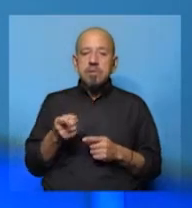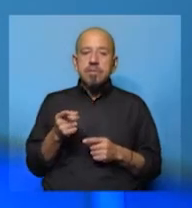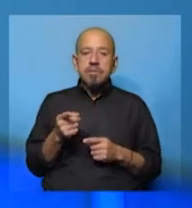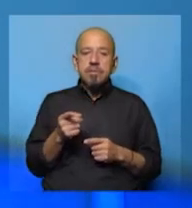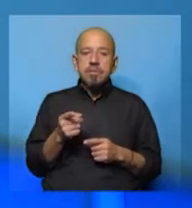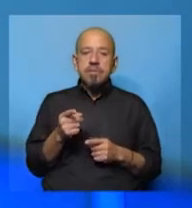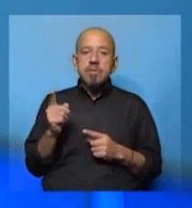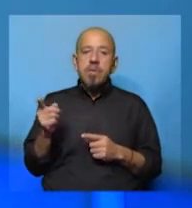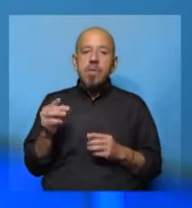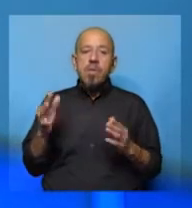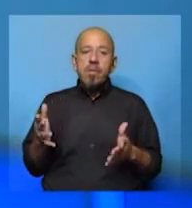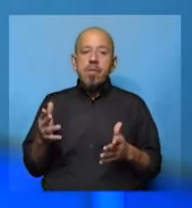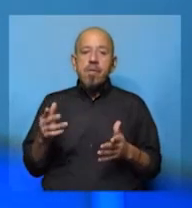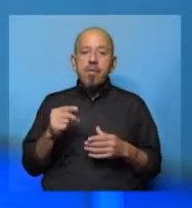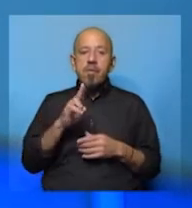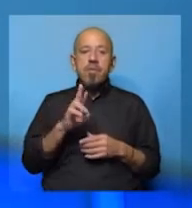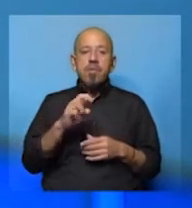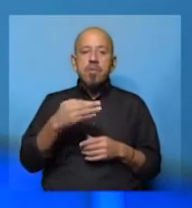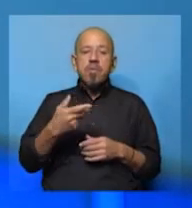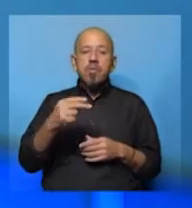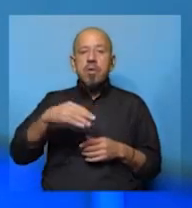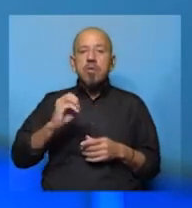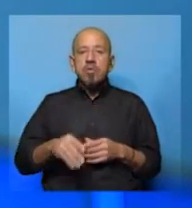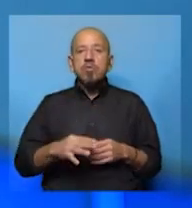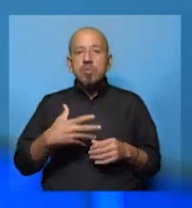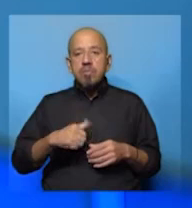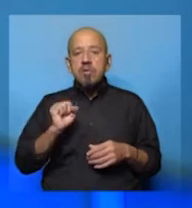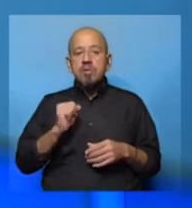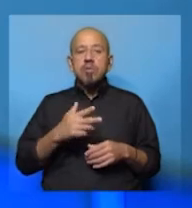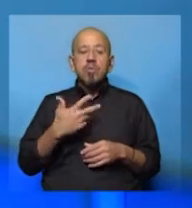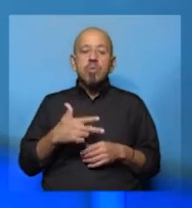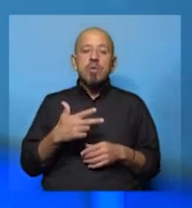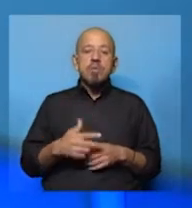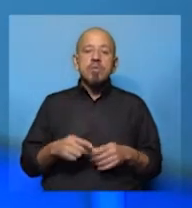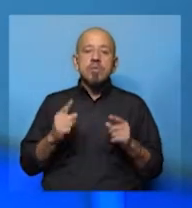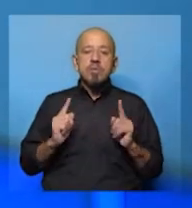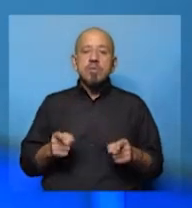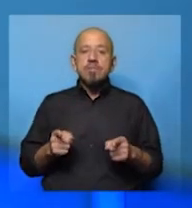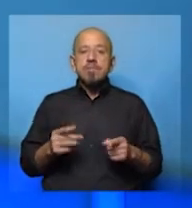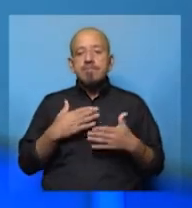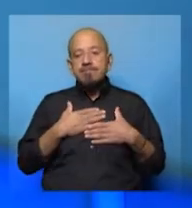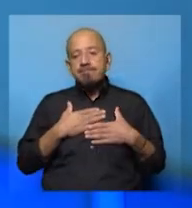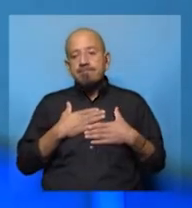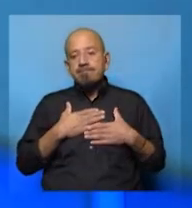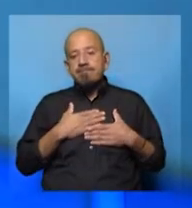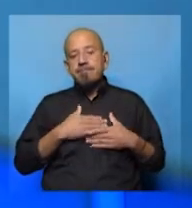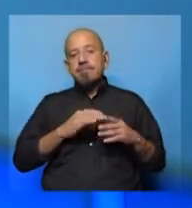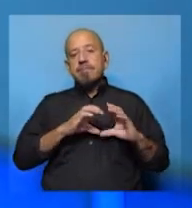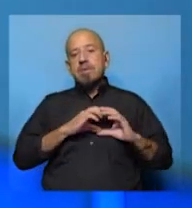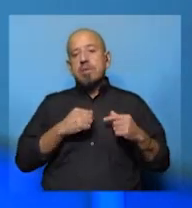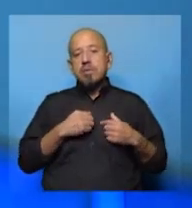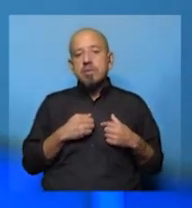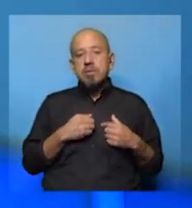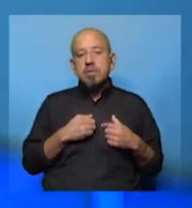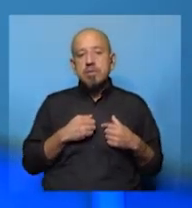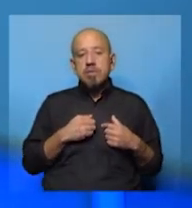Montevideo es lo urbano y lo humano y después algo que tengo en el corazón y que no abandoné nunca